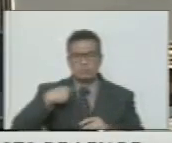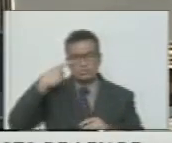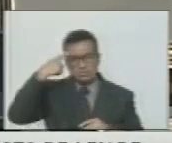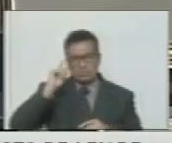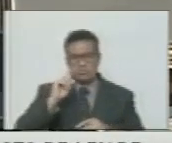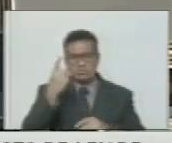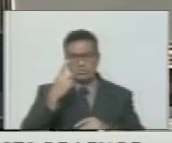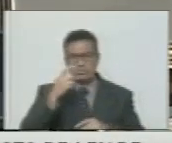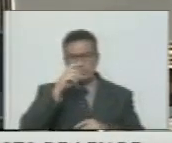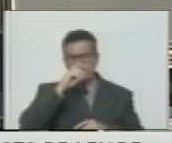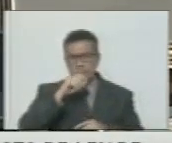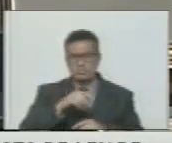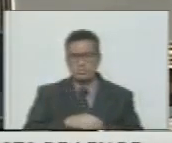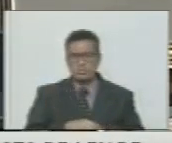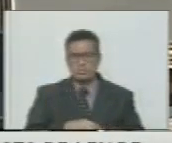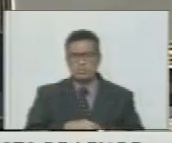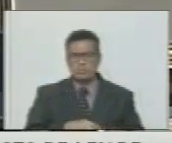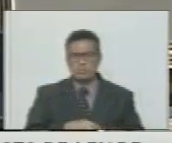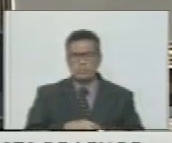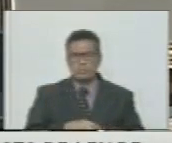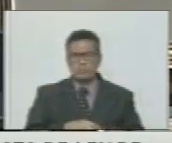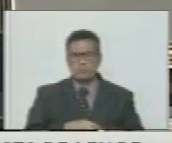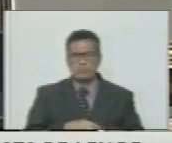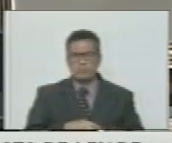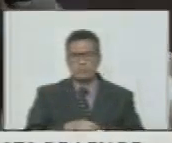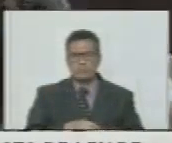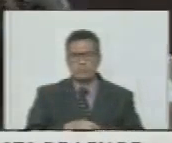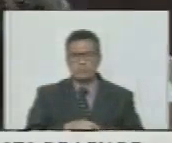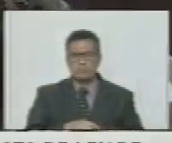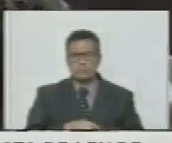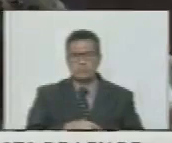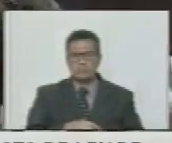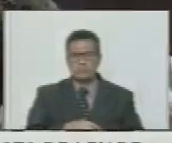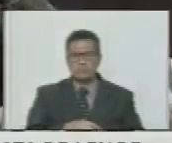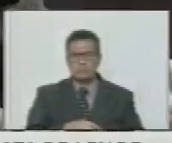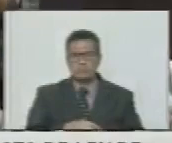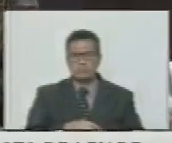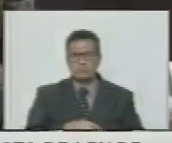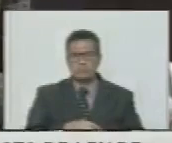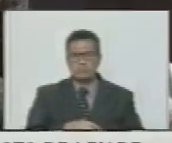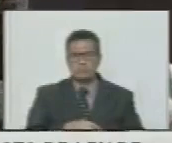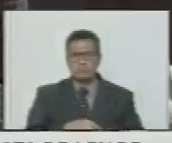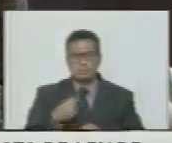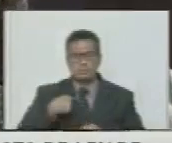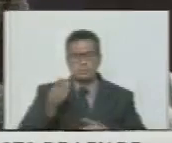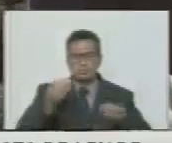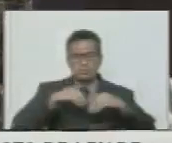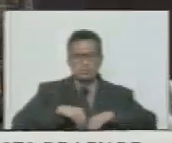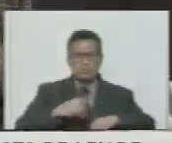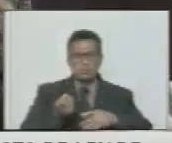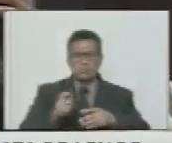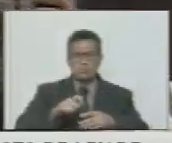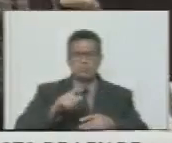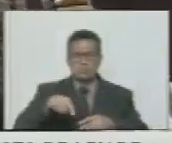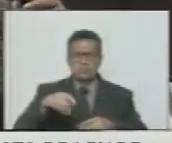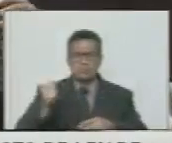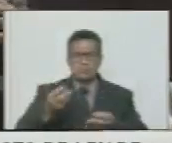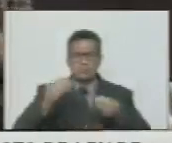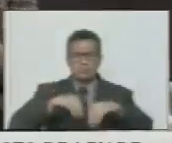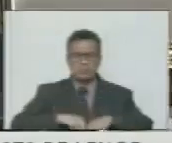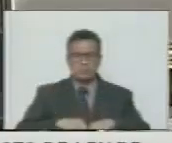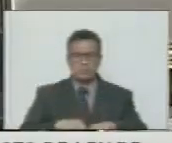eso. Primer año. Por delitos graves. Ok. ¿Ah? Sí, de acuerdo. Lo agregamos. De